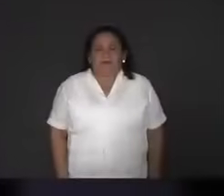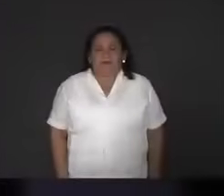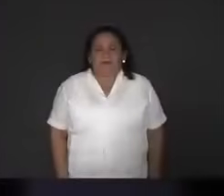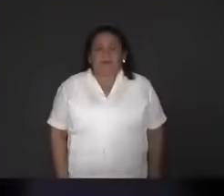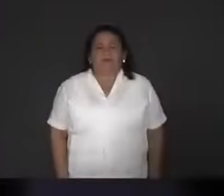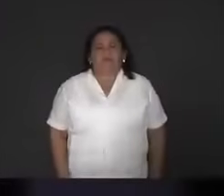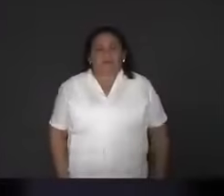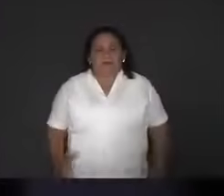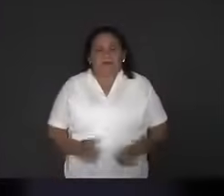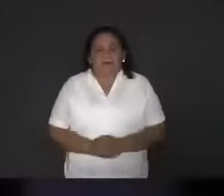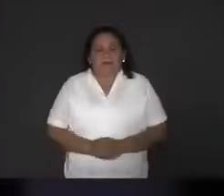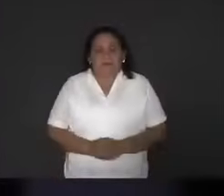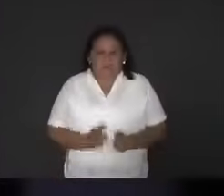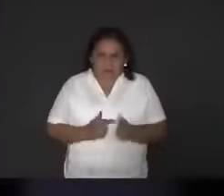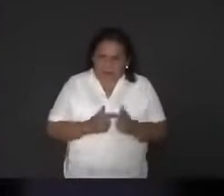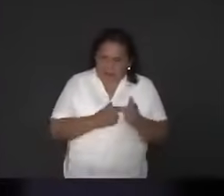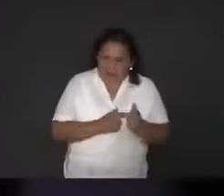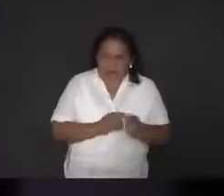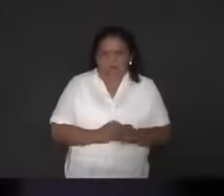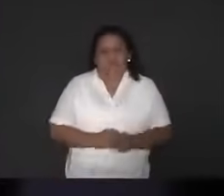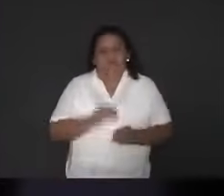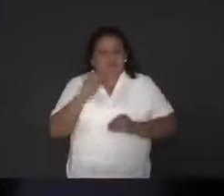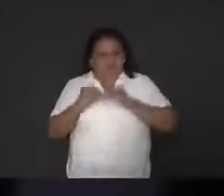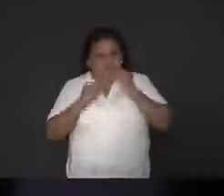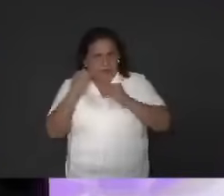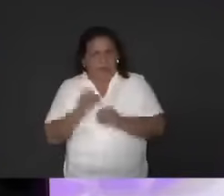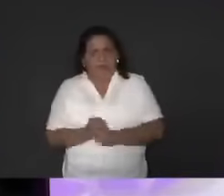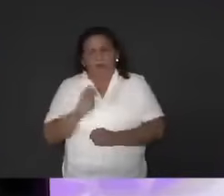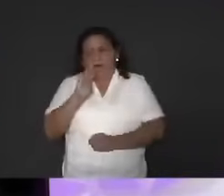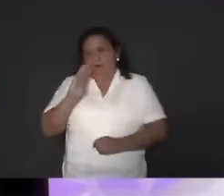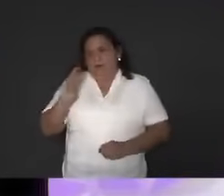Bien, les invitamos a seguir todo el proceso electoral a través de